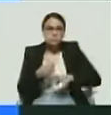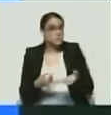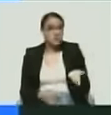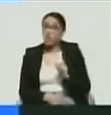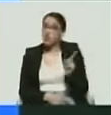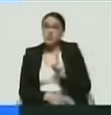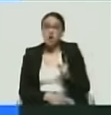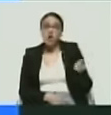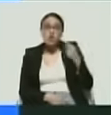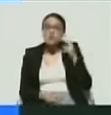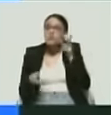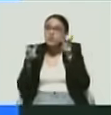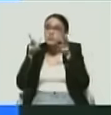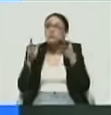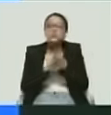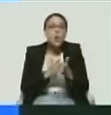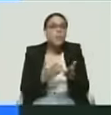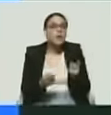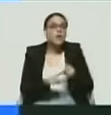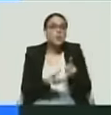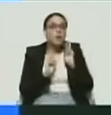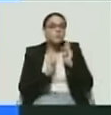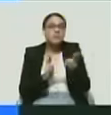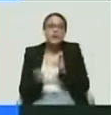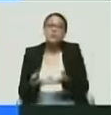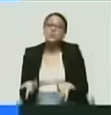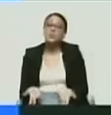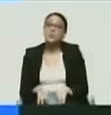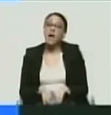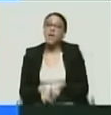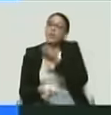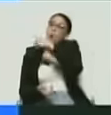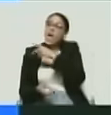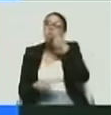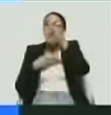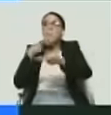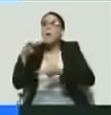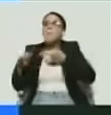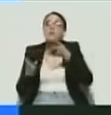participando, o sus intenciones son otras. Nosotros aquí